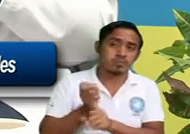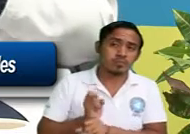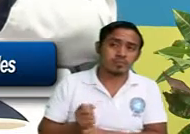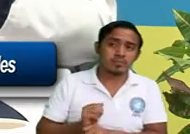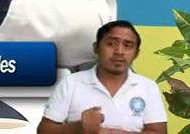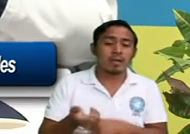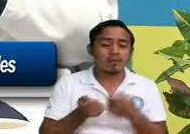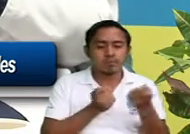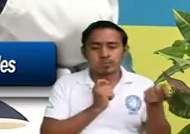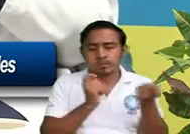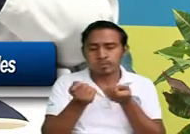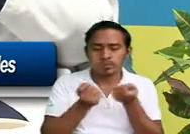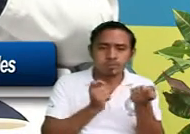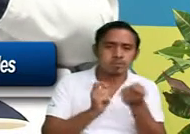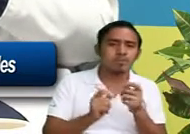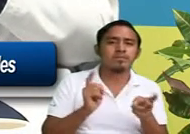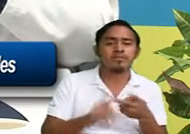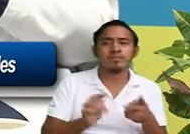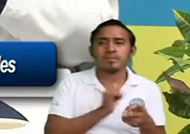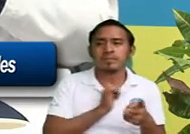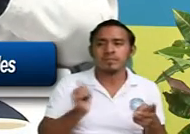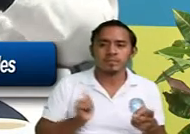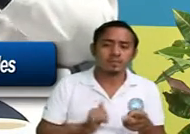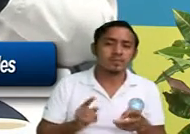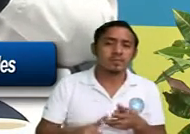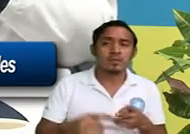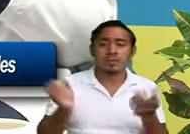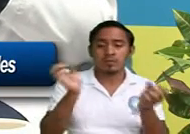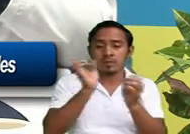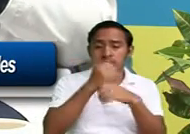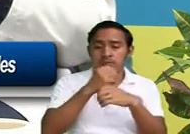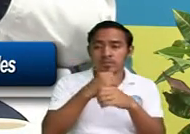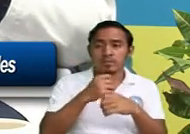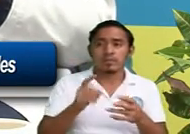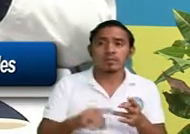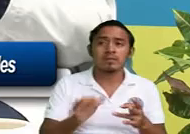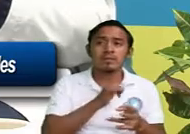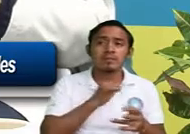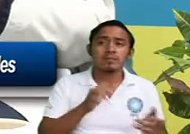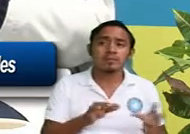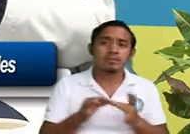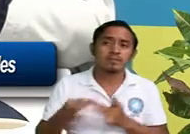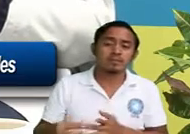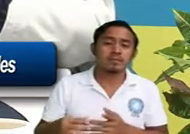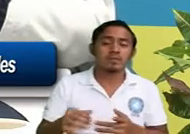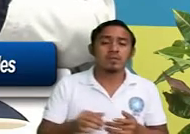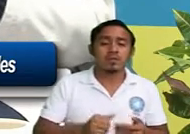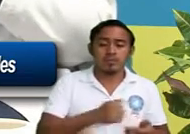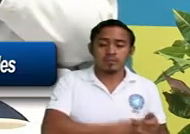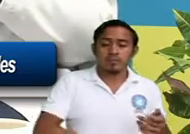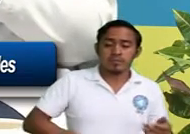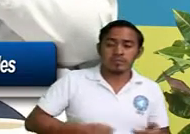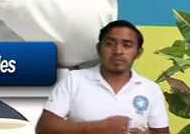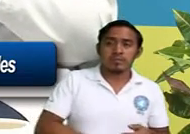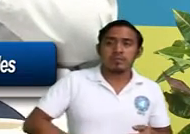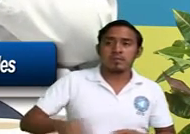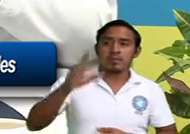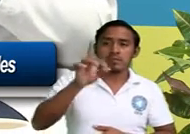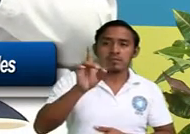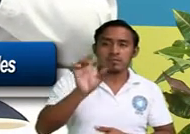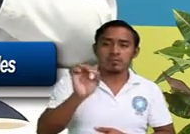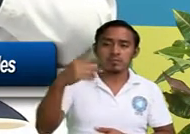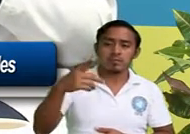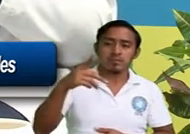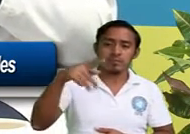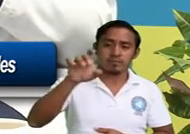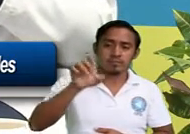más continua, le hacemos exámenes de laboratorio y se le hace un examen especial que se llama ultrasonido Doppler, en la que se mide la cantidad de